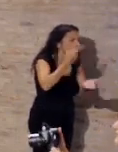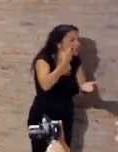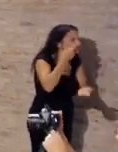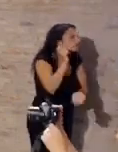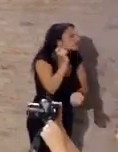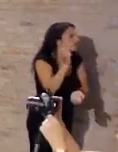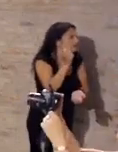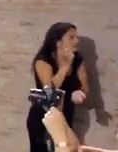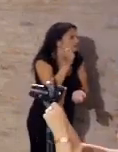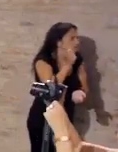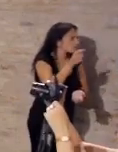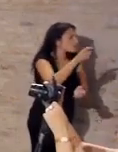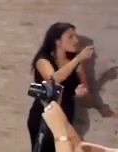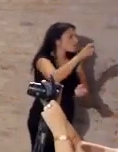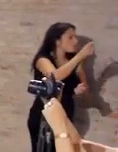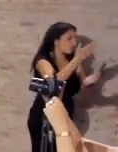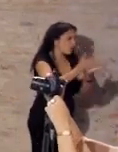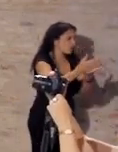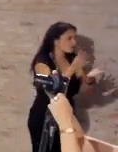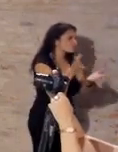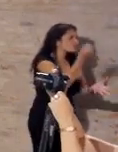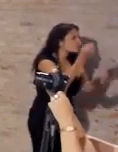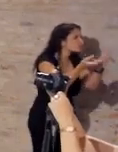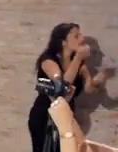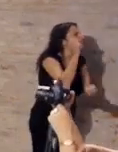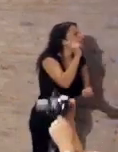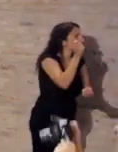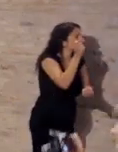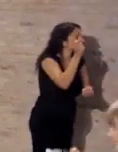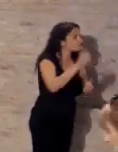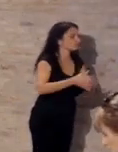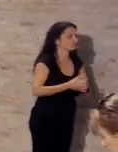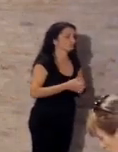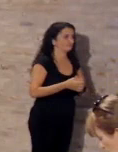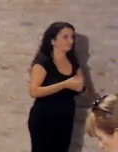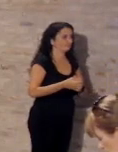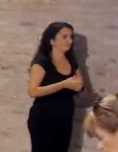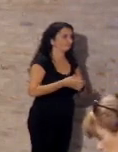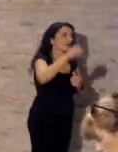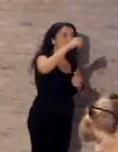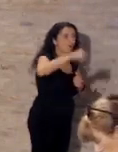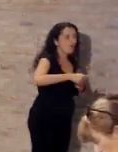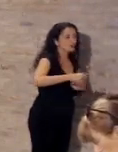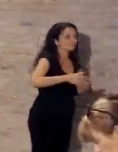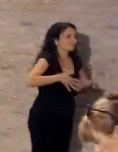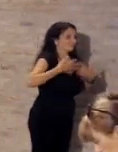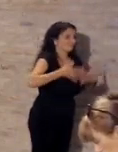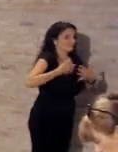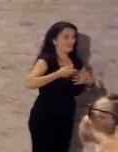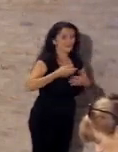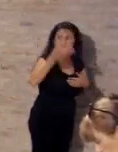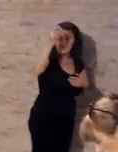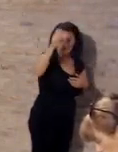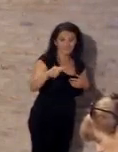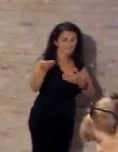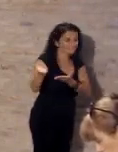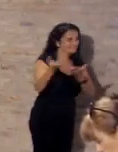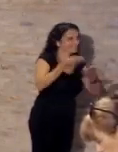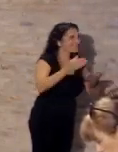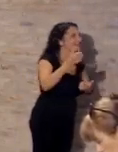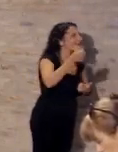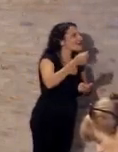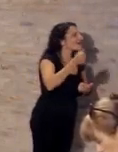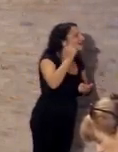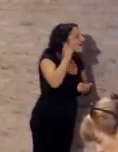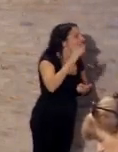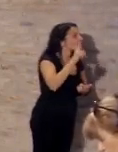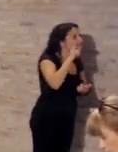quienes se piensan y quienes acceden a los mismos hoy tenemos el placer de contar con la presencia de Gabi Bruno de